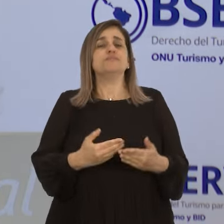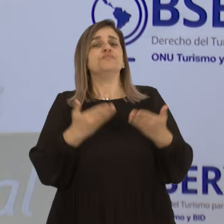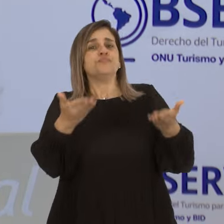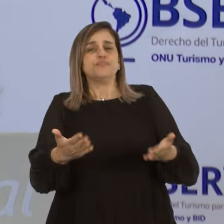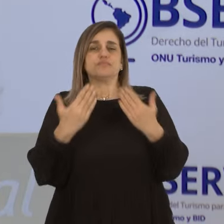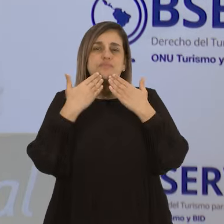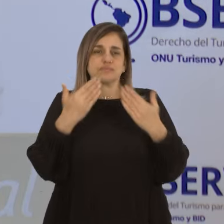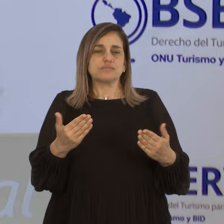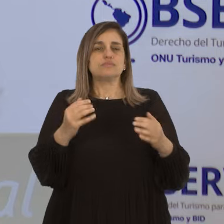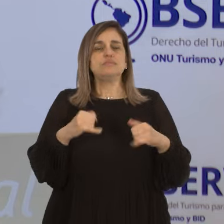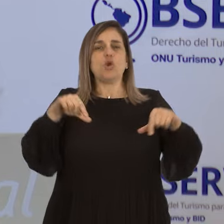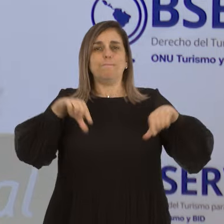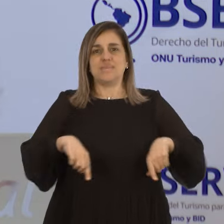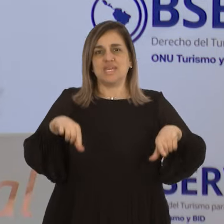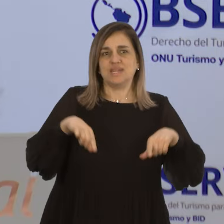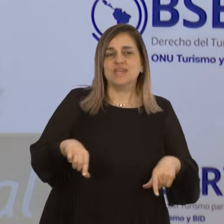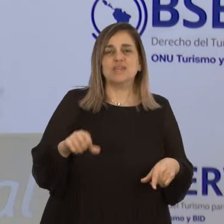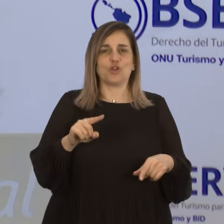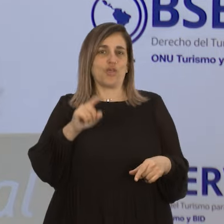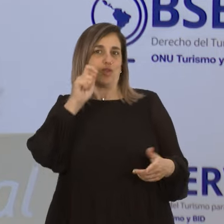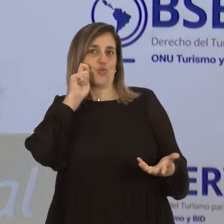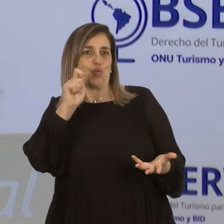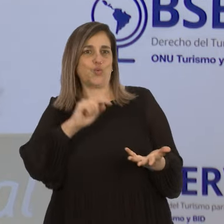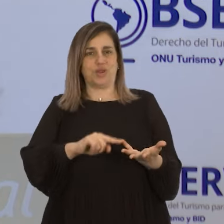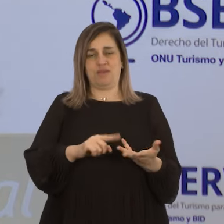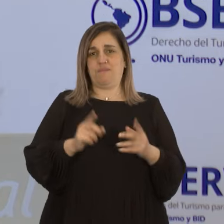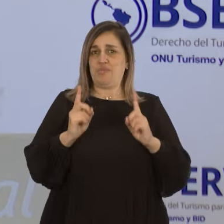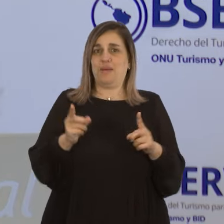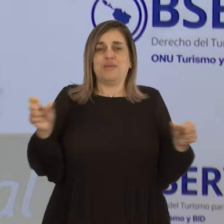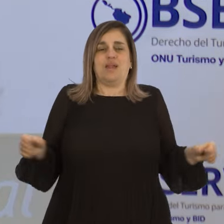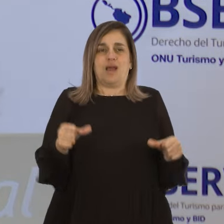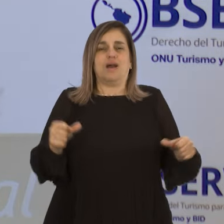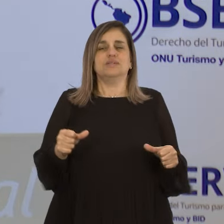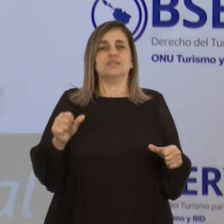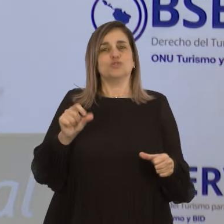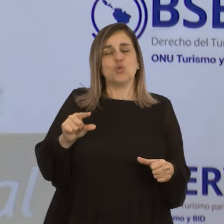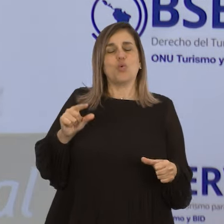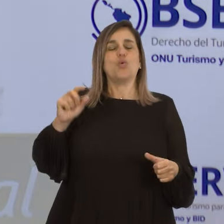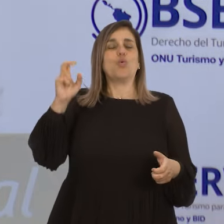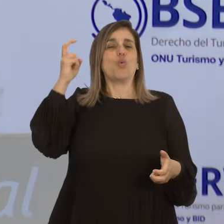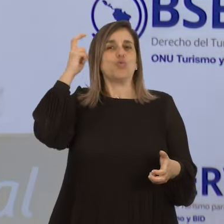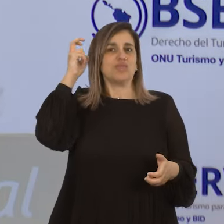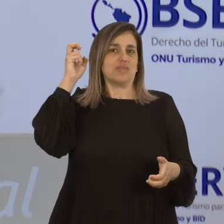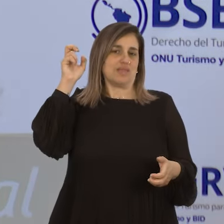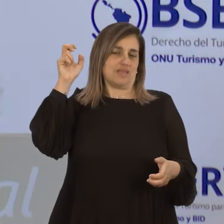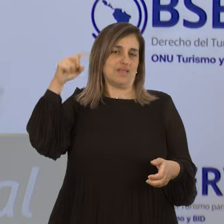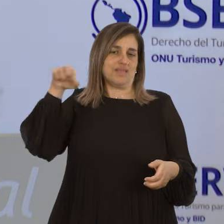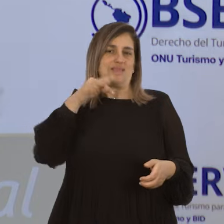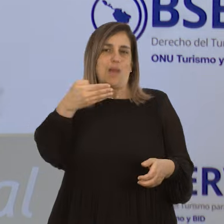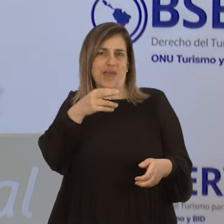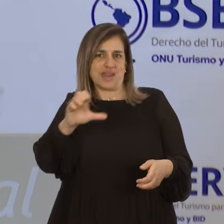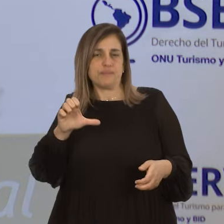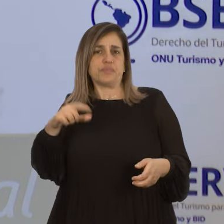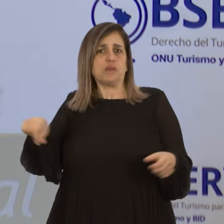cosas. Y por eso agradezco al ministro de Turismo, como también lo hacía Tabaré,